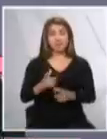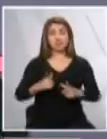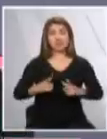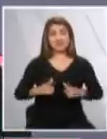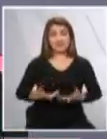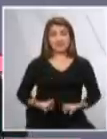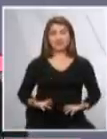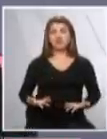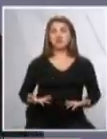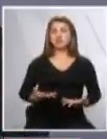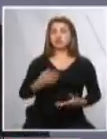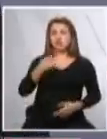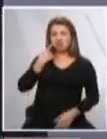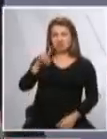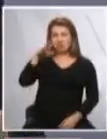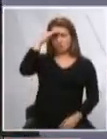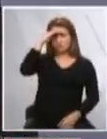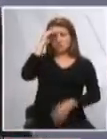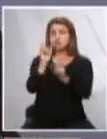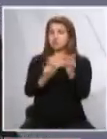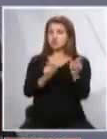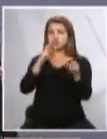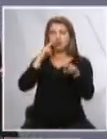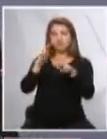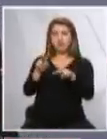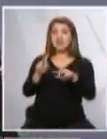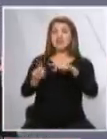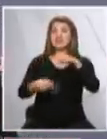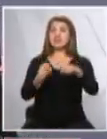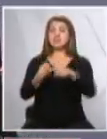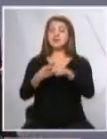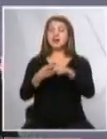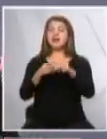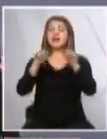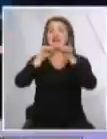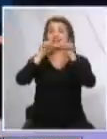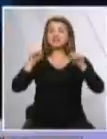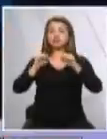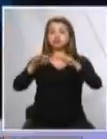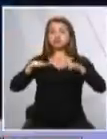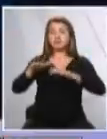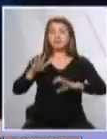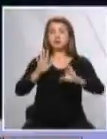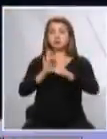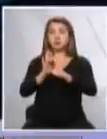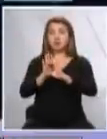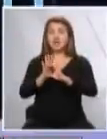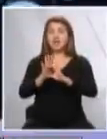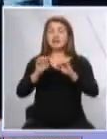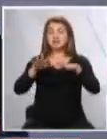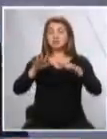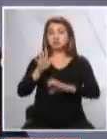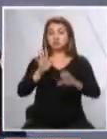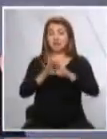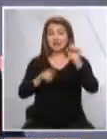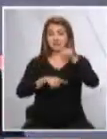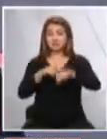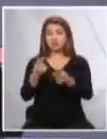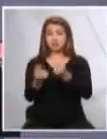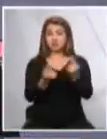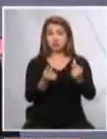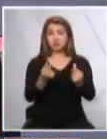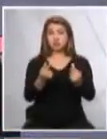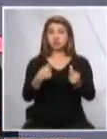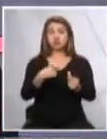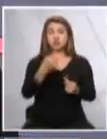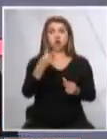una eventual desconfianza que tiene la gente, incluso en el mecanismo de la Asamblea Constituyente. ¿Una Asamblea Constituyente afectaría la economía? Yo no lo descarto,